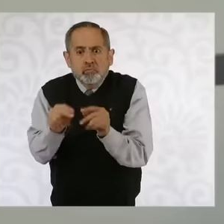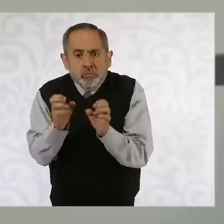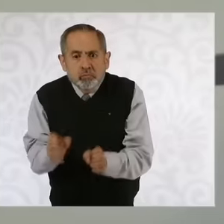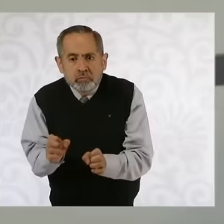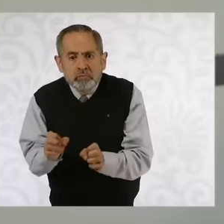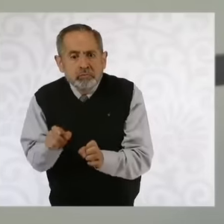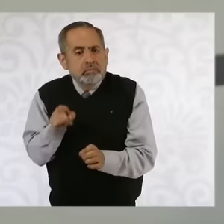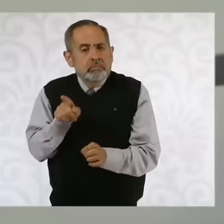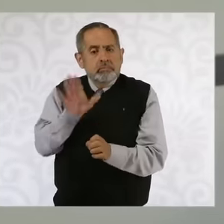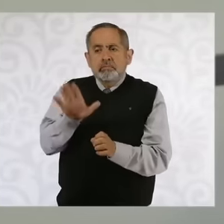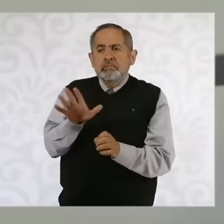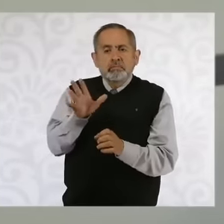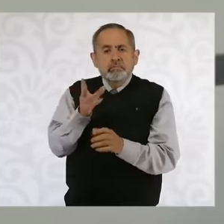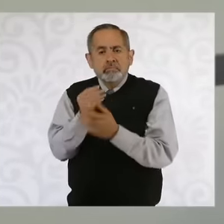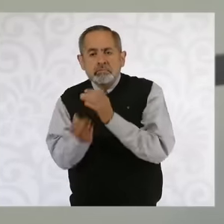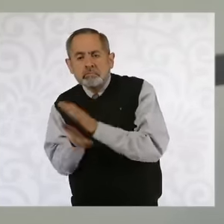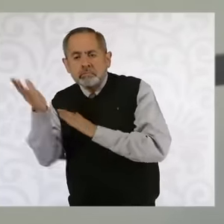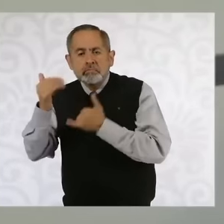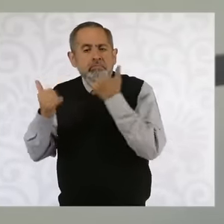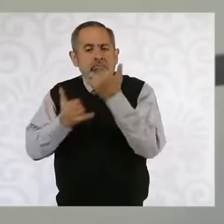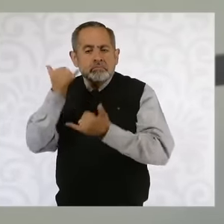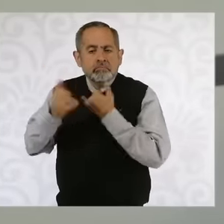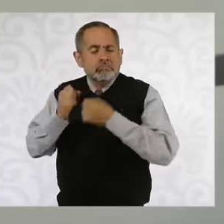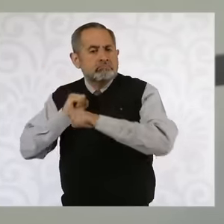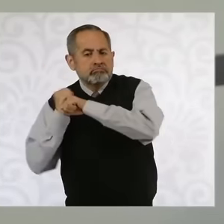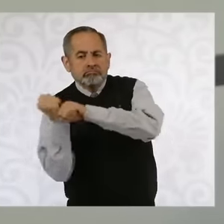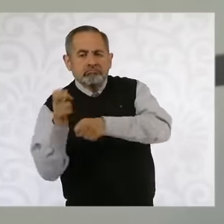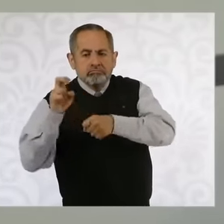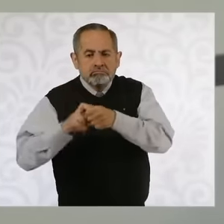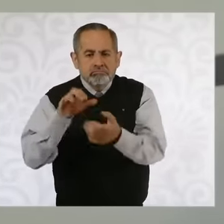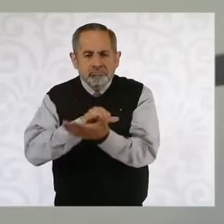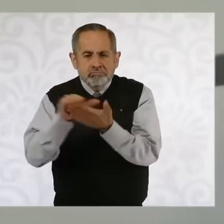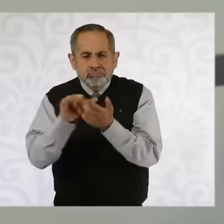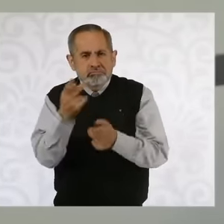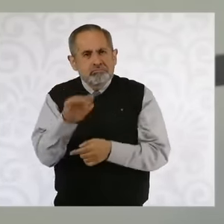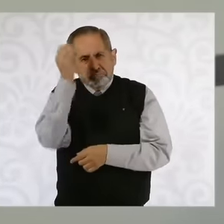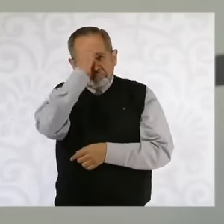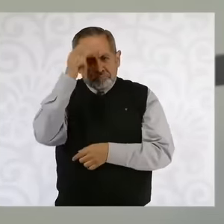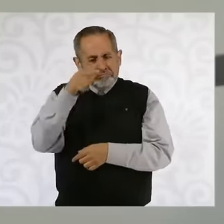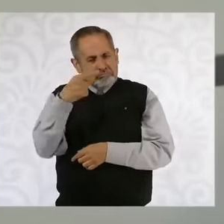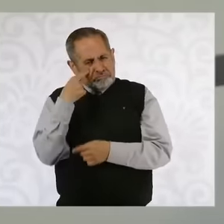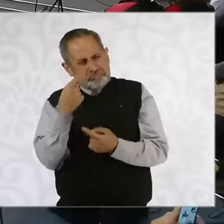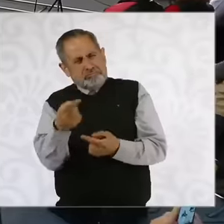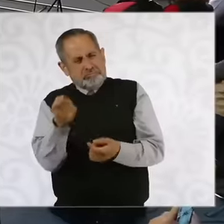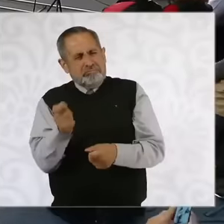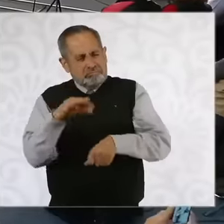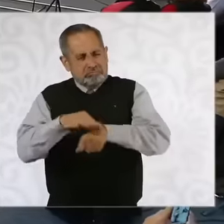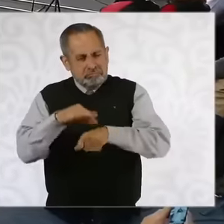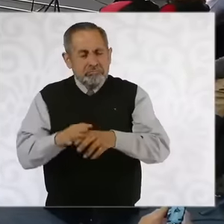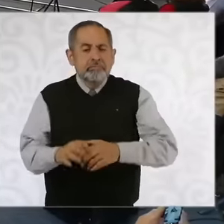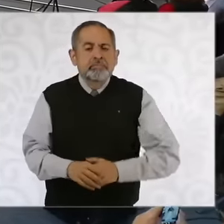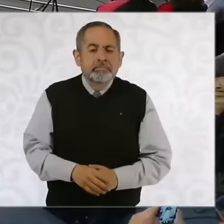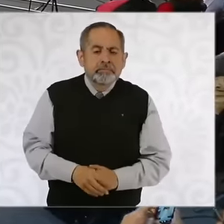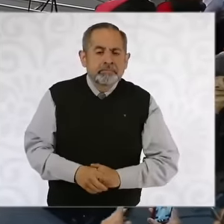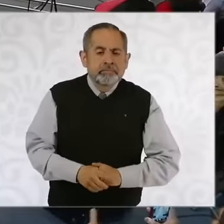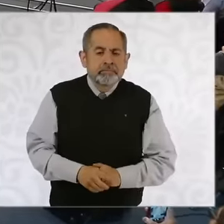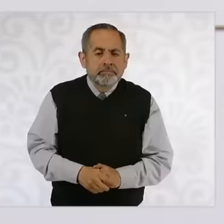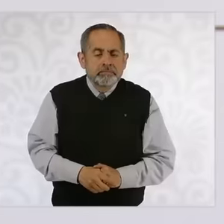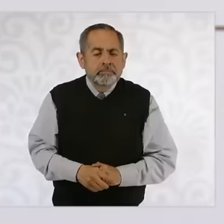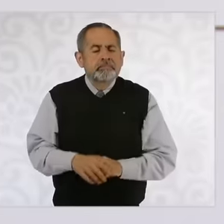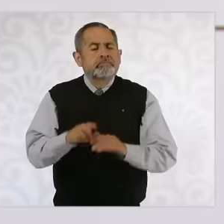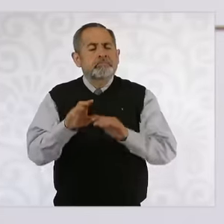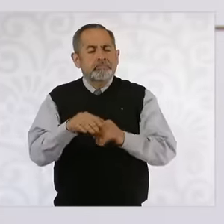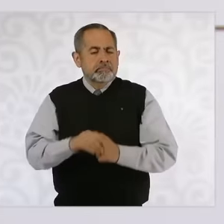parecer estaba en un partido de béisbol en Nueva York. Entonces, ¿qué opinión le merece esto, doctora? Ayer le pregunté